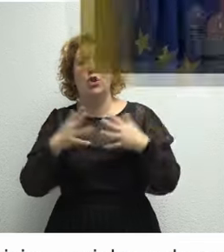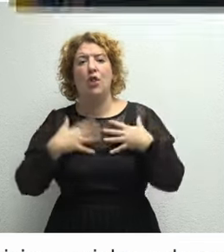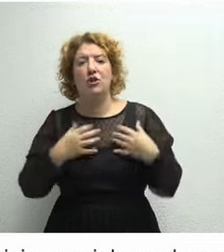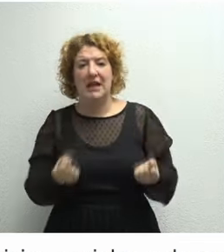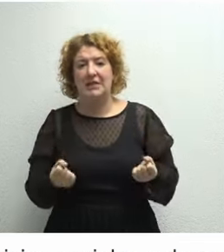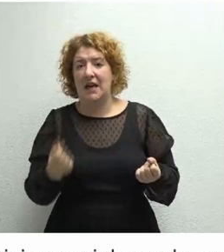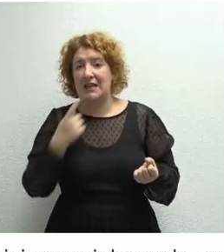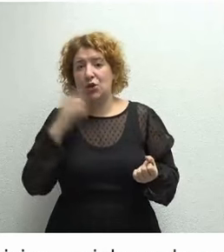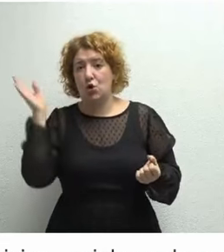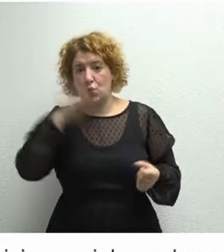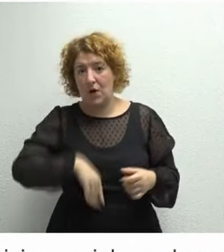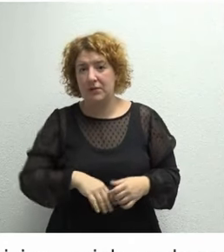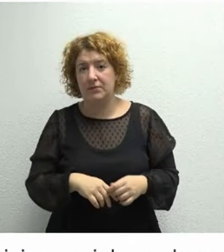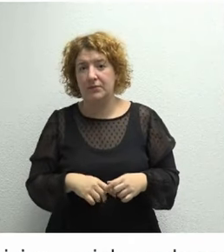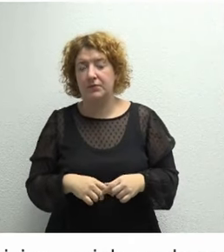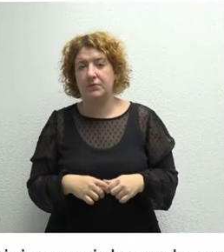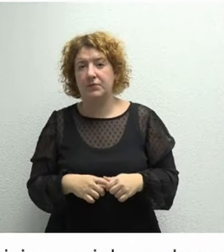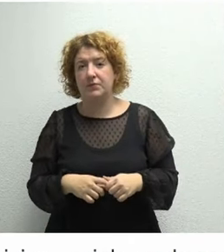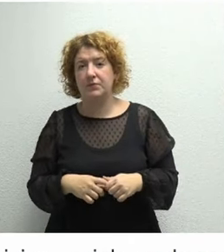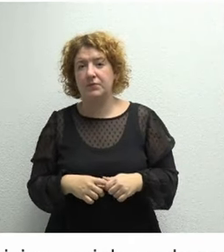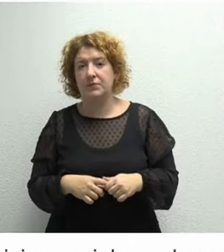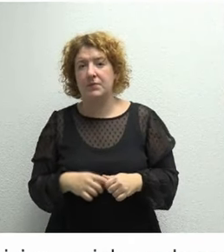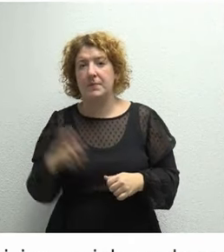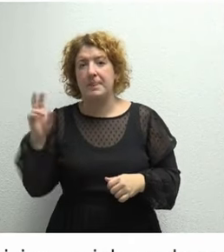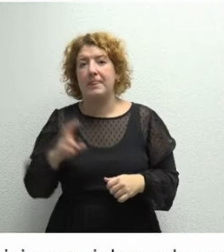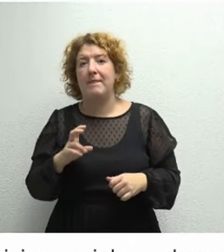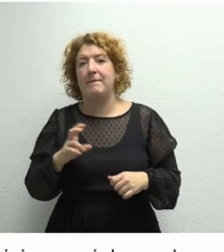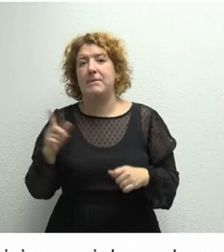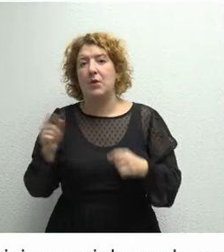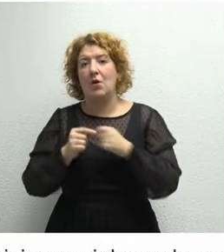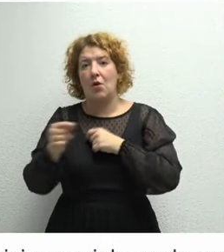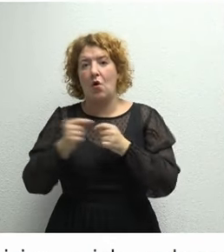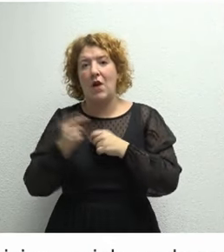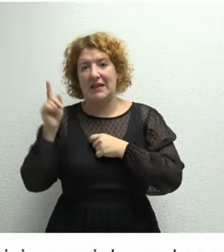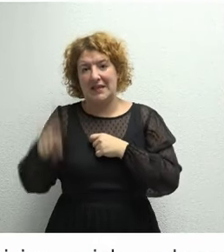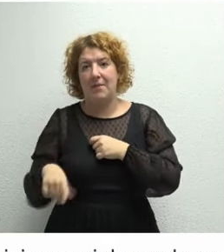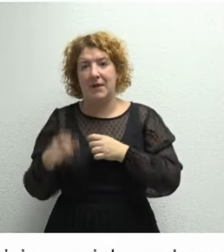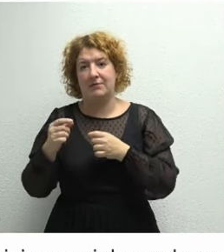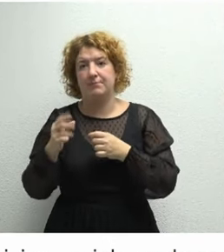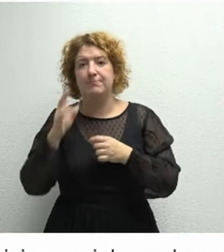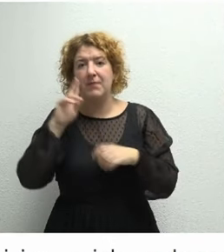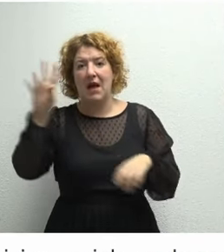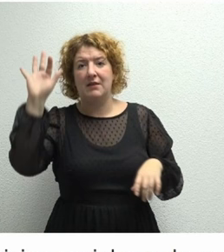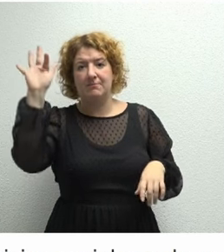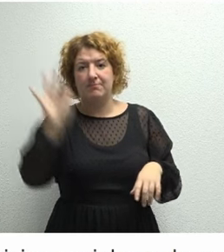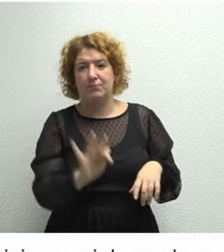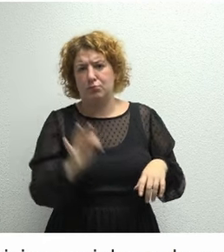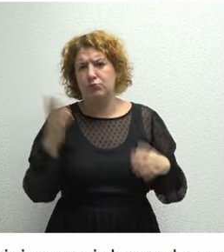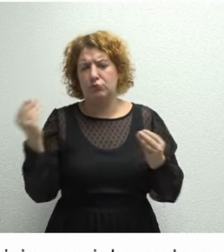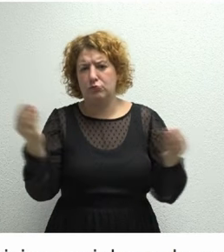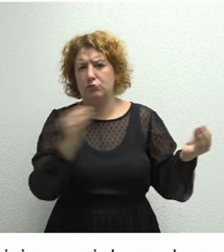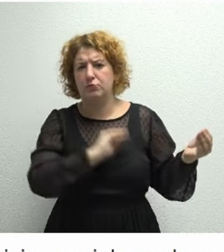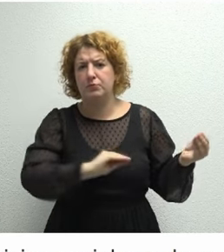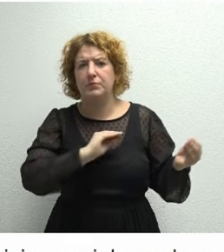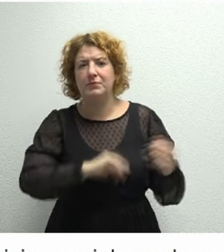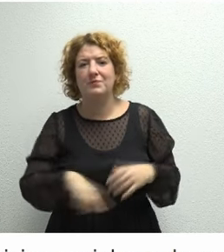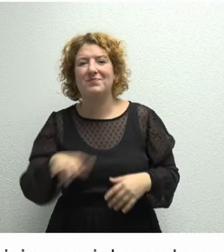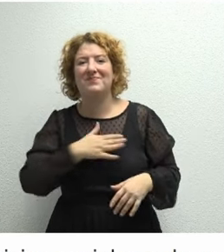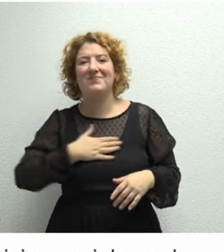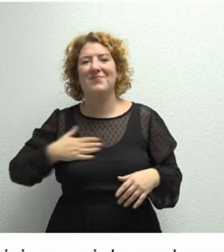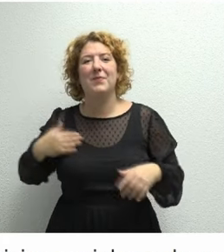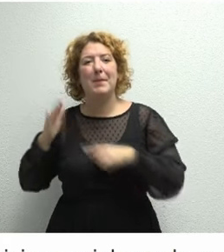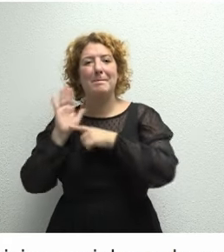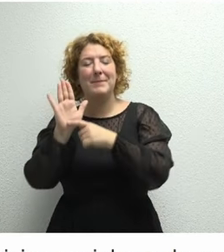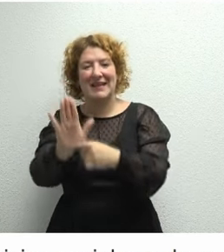aquí no que están que están acompañándonos desde la palma no que también hay muchas de ellas no e bueno queríamos presentar